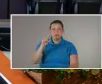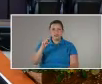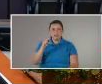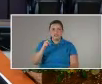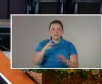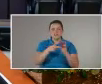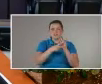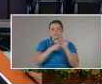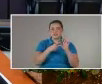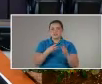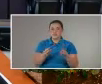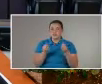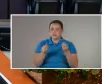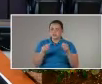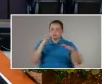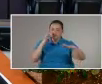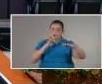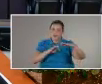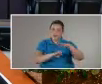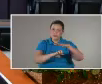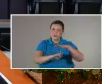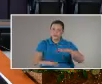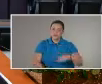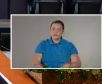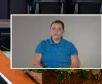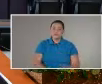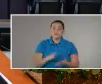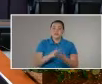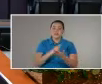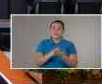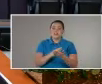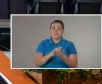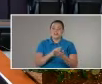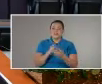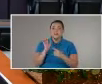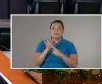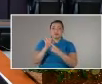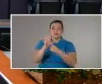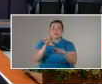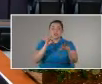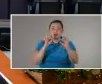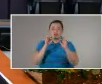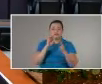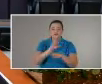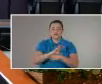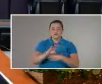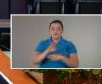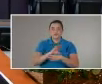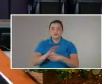tratar como de hacer conclusiones. Pero la Biblia nos deja ver algunas cosas.